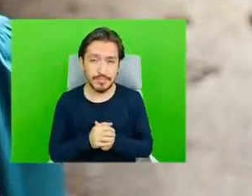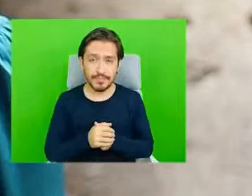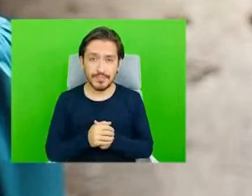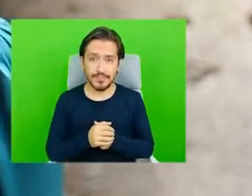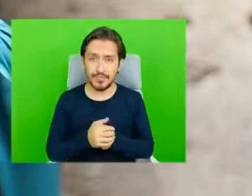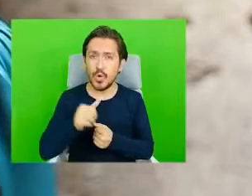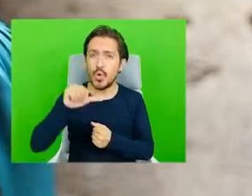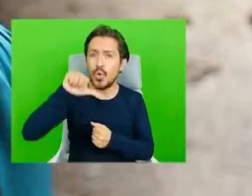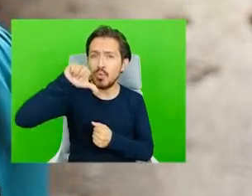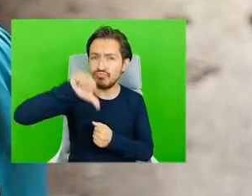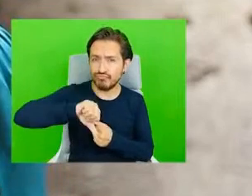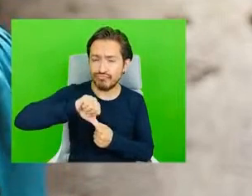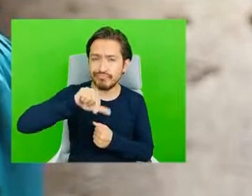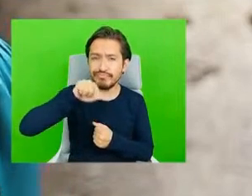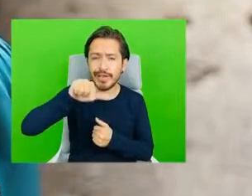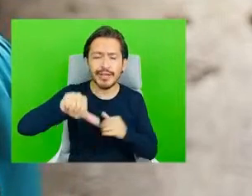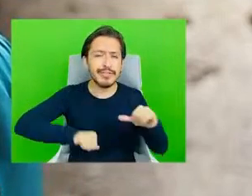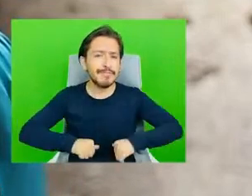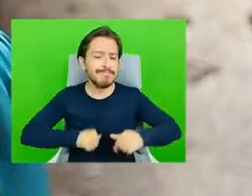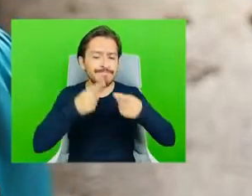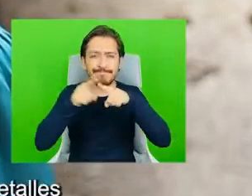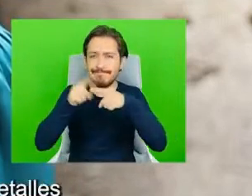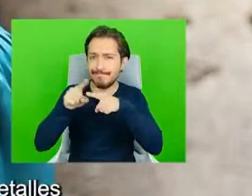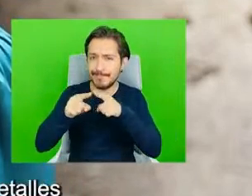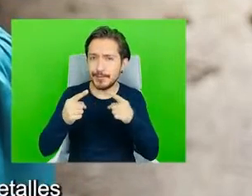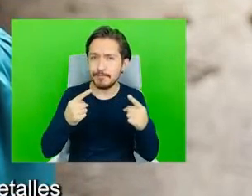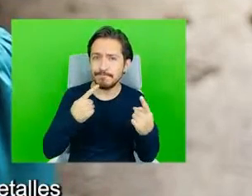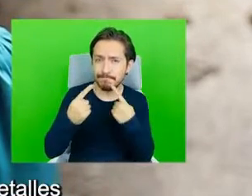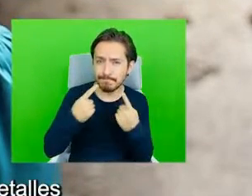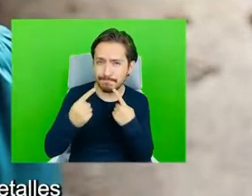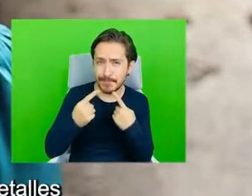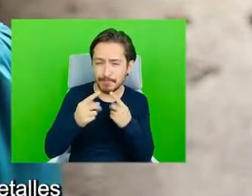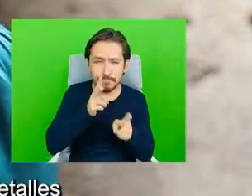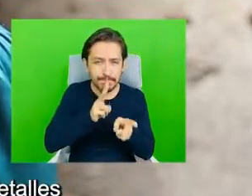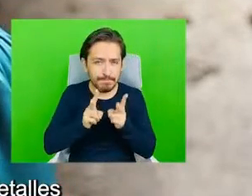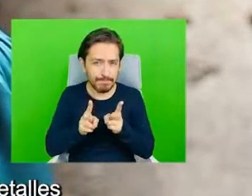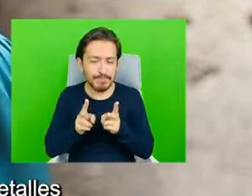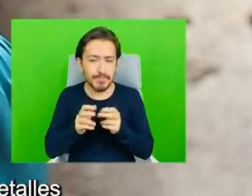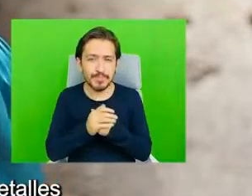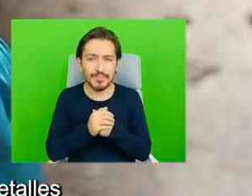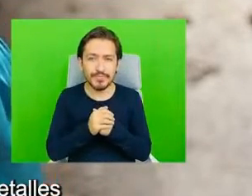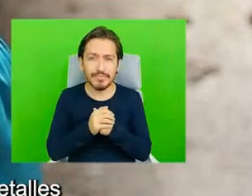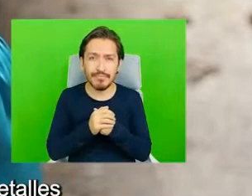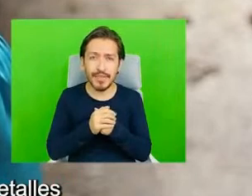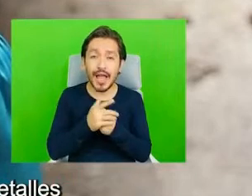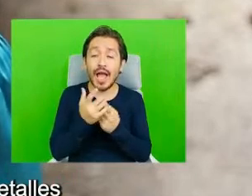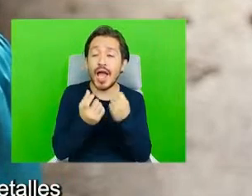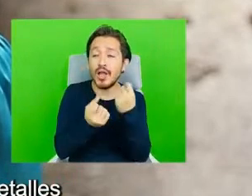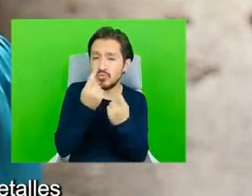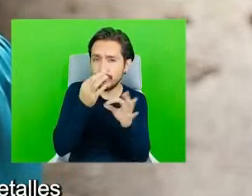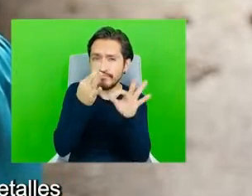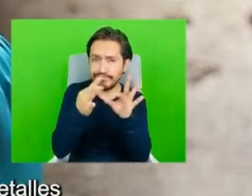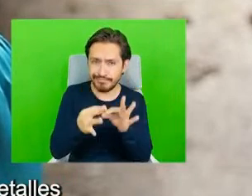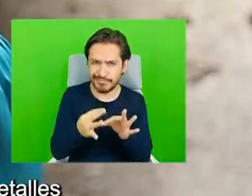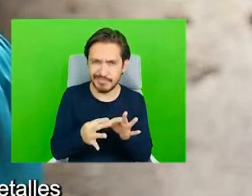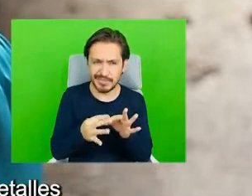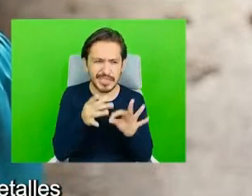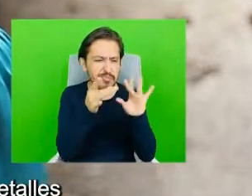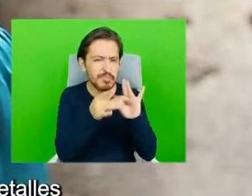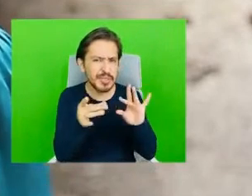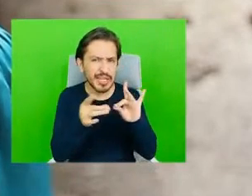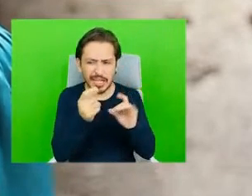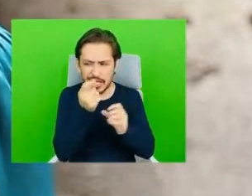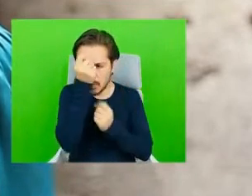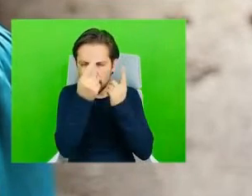una jornada llena de experiencias interactivas y creativas. En una primera parte, nos presentarán algunos detalles sobre qué fue Innovación para la